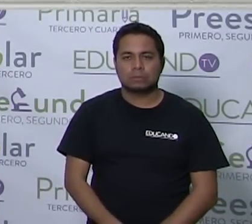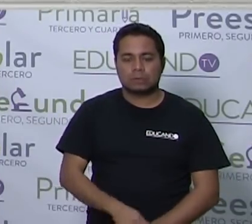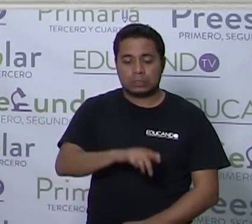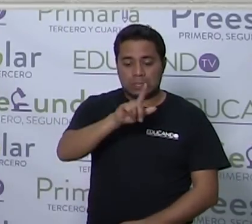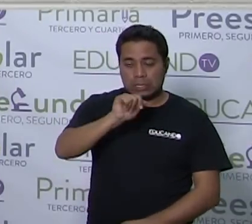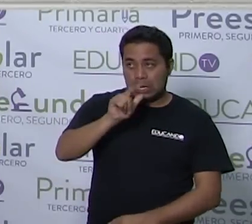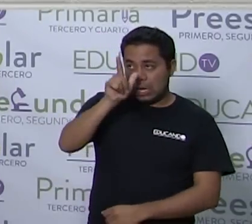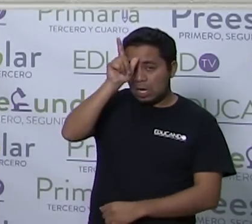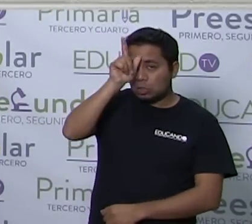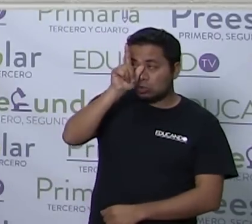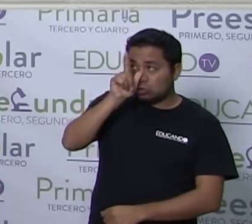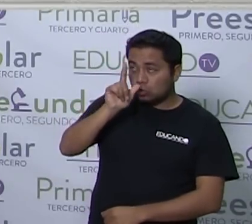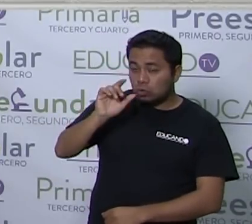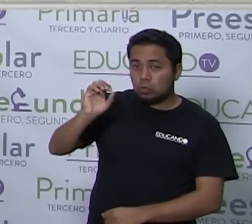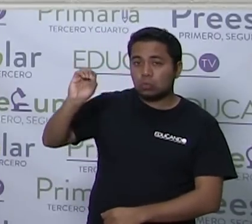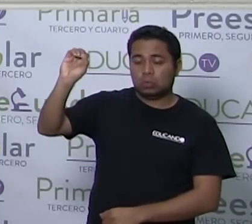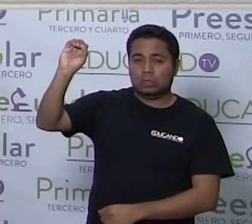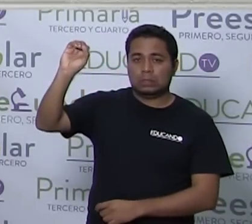está